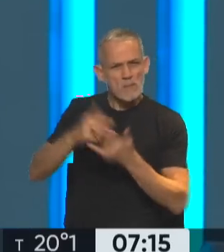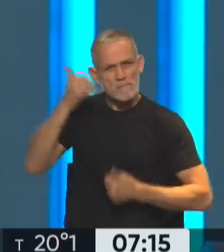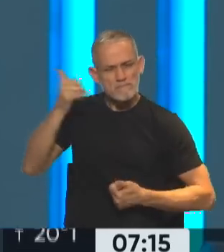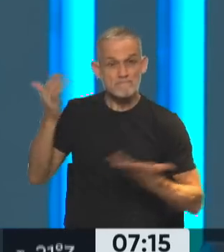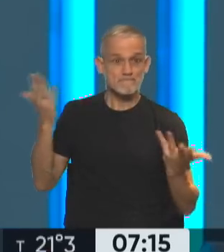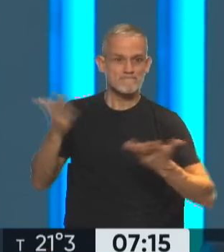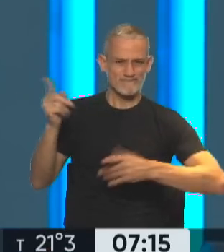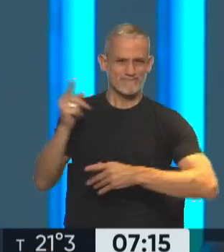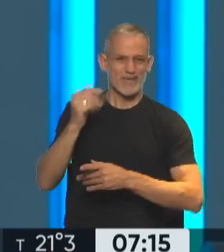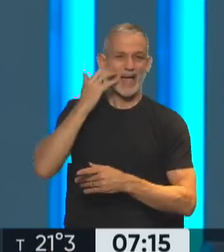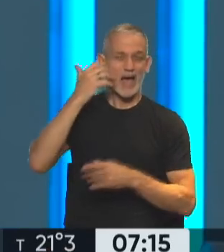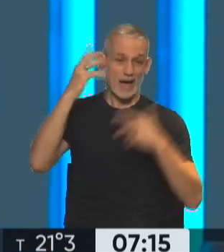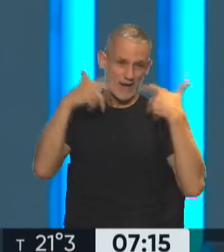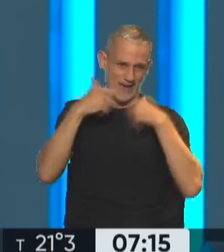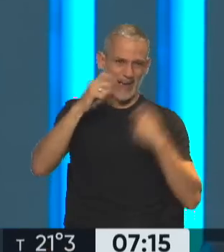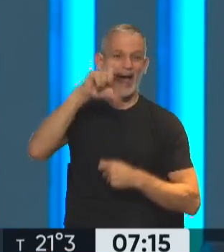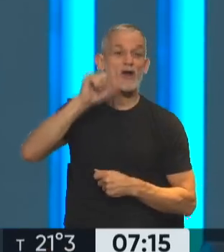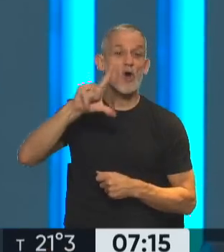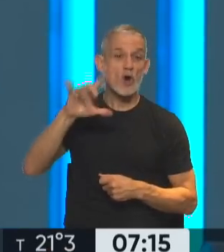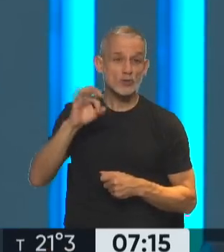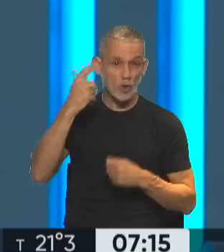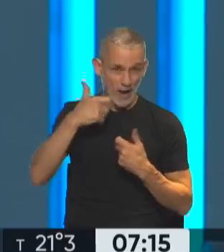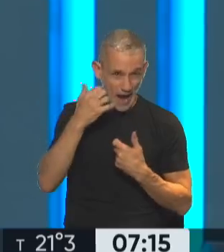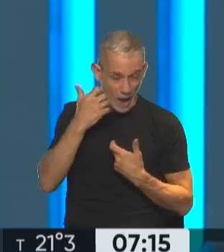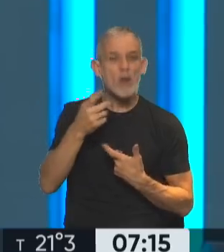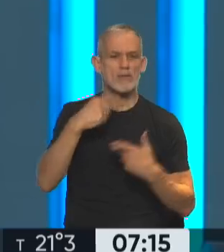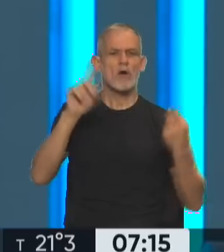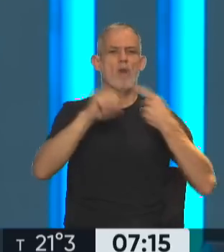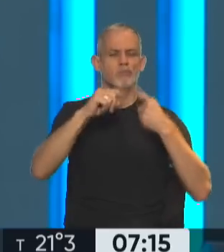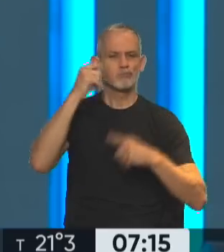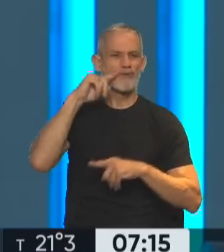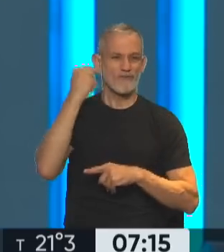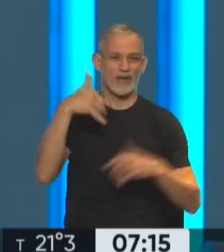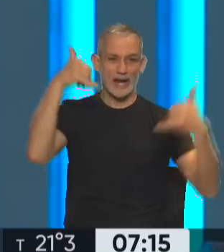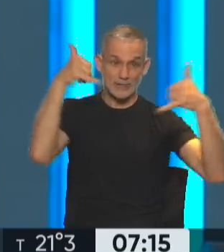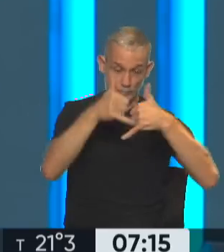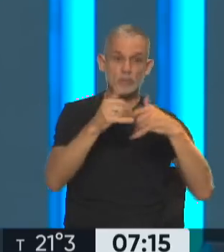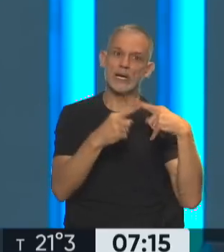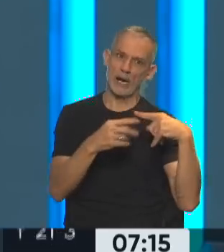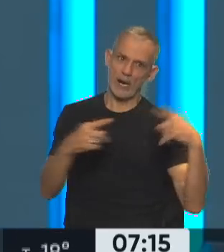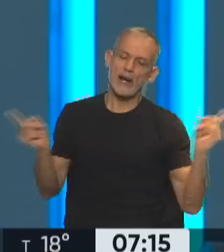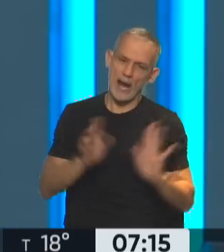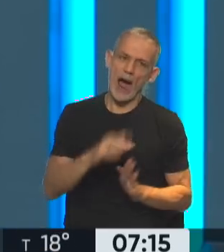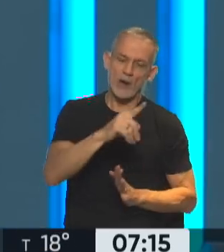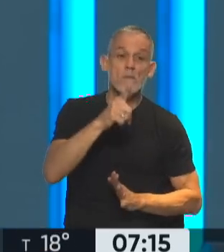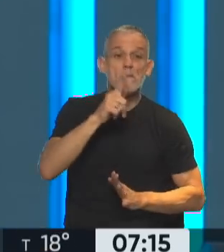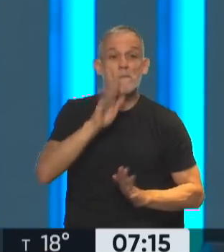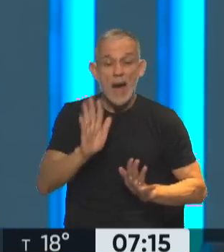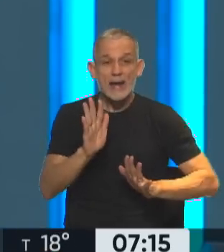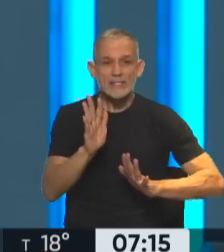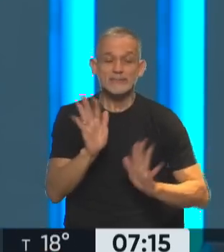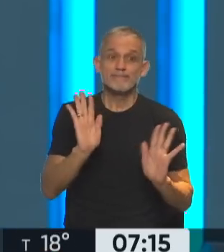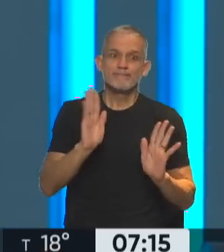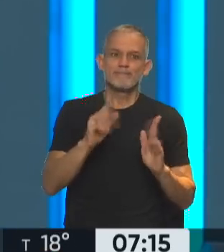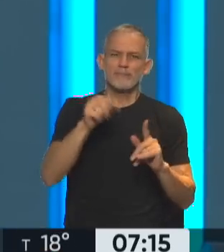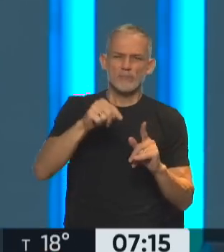de la presidenta de Abuelas de Plaza de Mayo se concreta esta comunicación telefónica que fue muy extensa, que aparentemente tendrá un